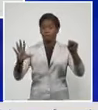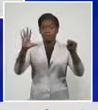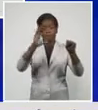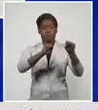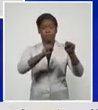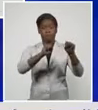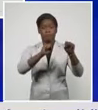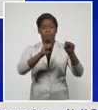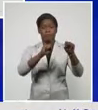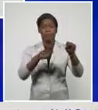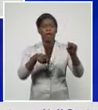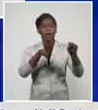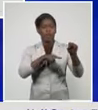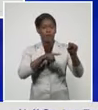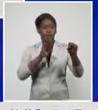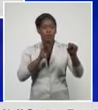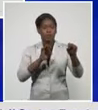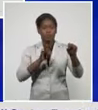hasta el día de ayer,